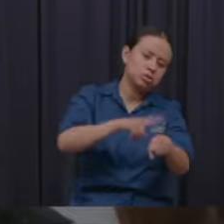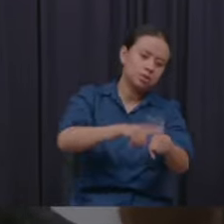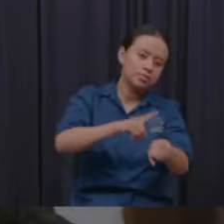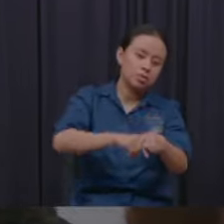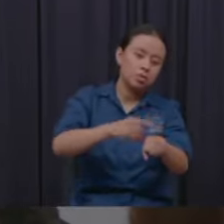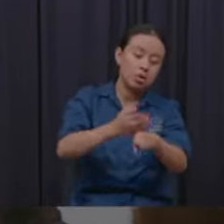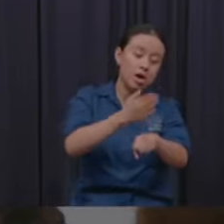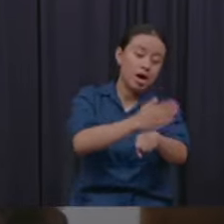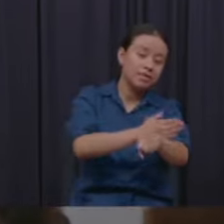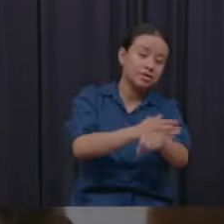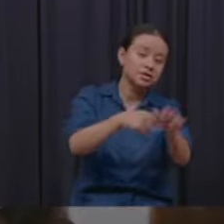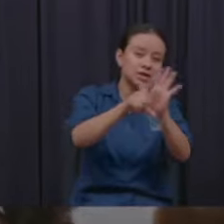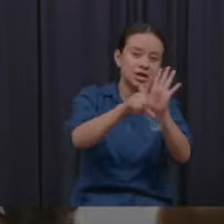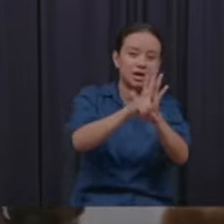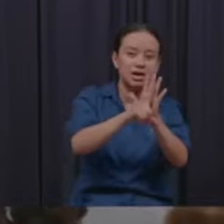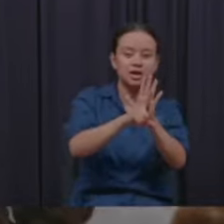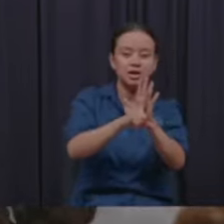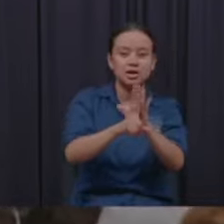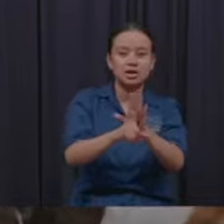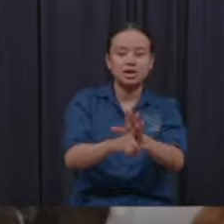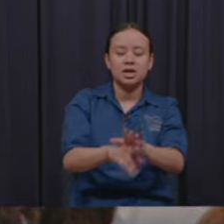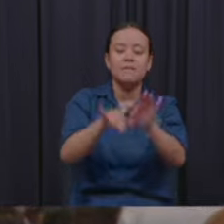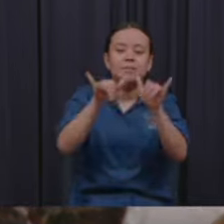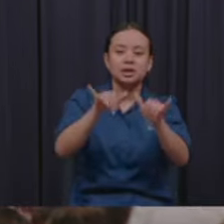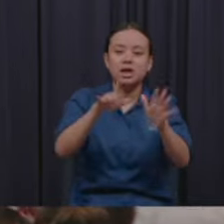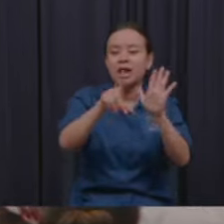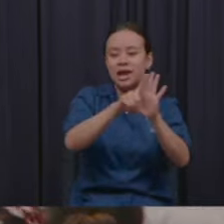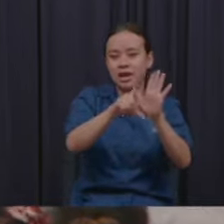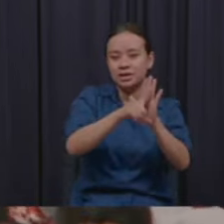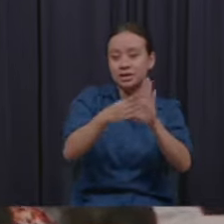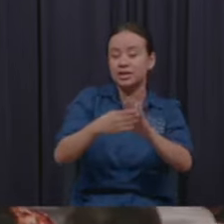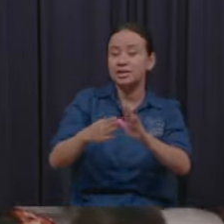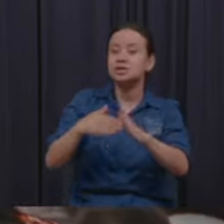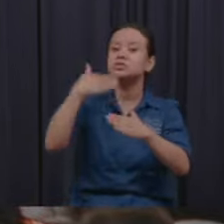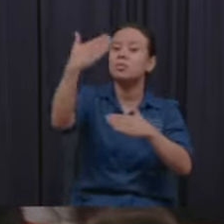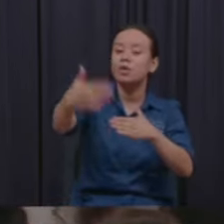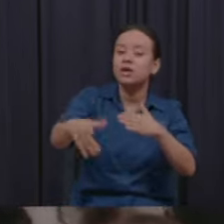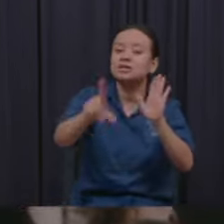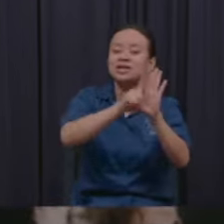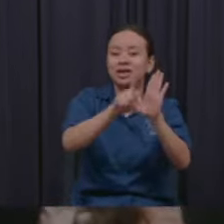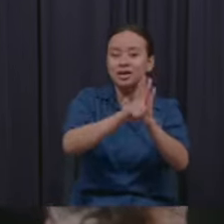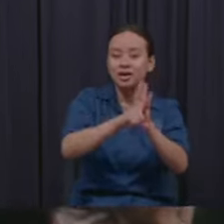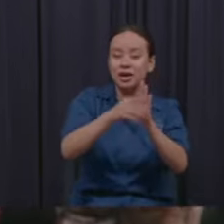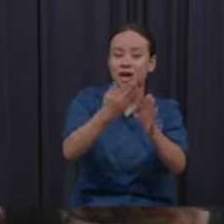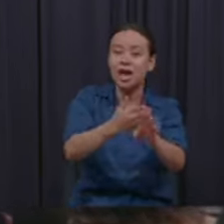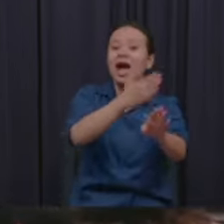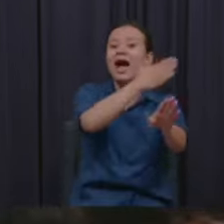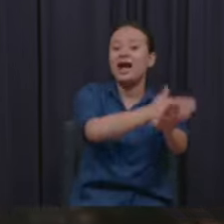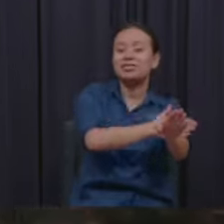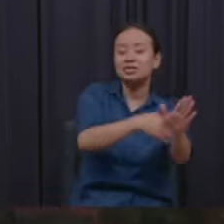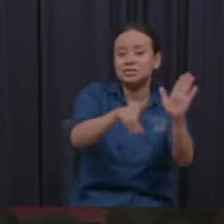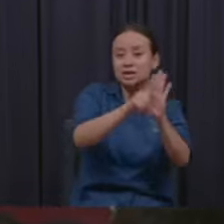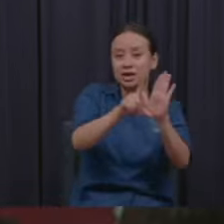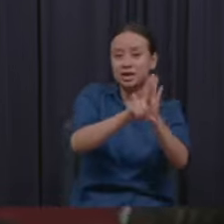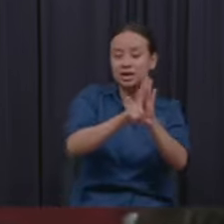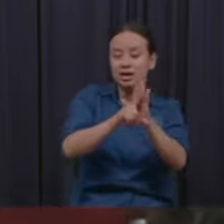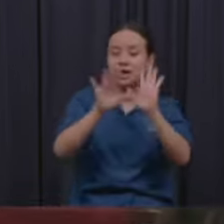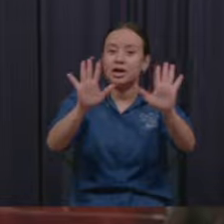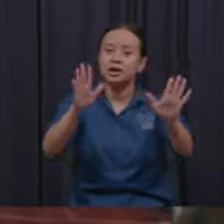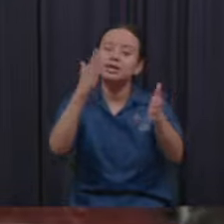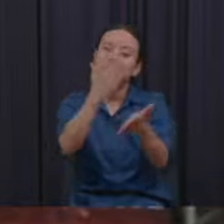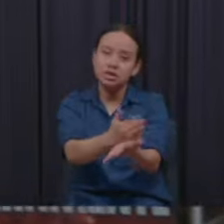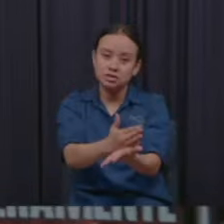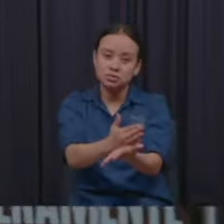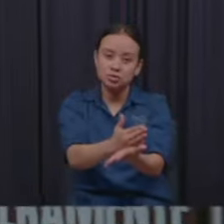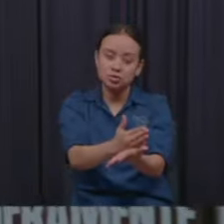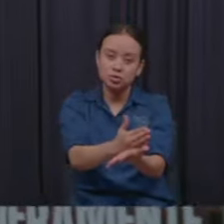un tiempo durante la ley, y un tiempo después de la ley. Pero resulta que antes de la ley, por ejemplo, estaba el diezmo. El diezmo